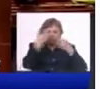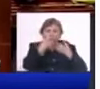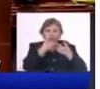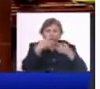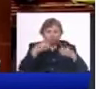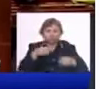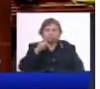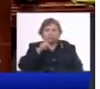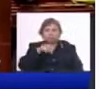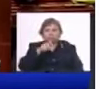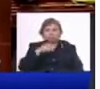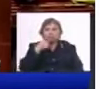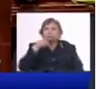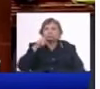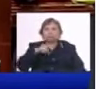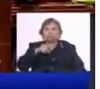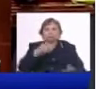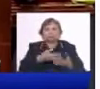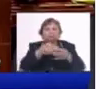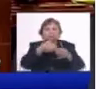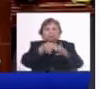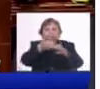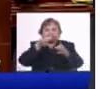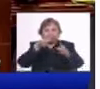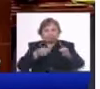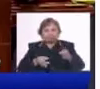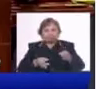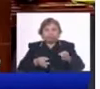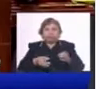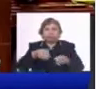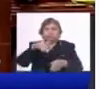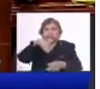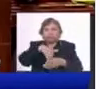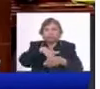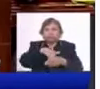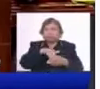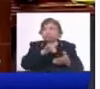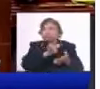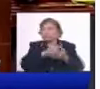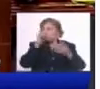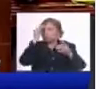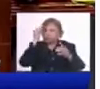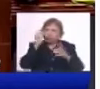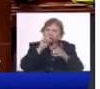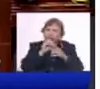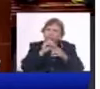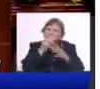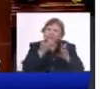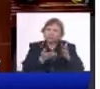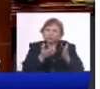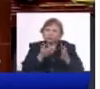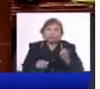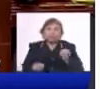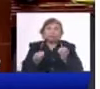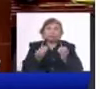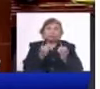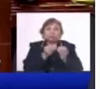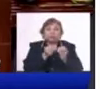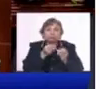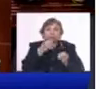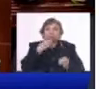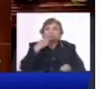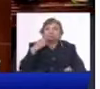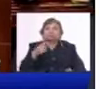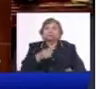una necesidad que es la necesidad de adelantarles las elecciones, pero con la sugerencia de un periodo complementario. Que éstas